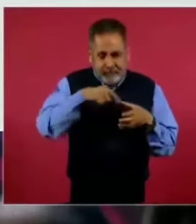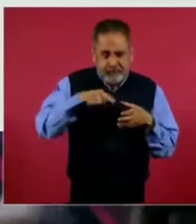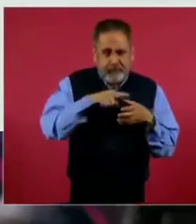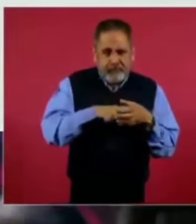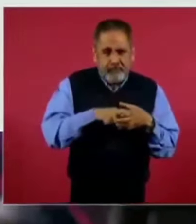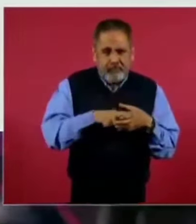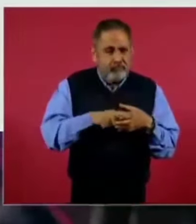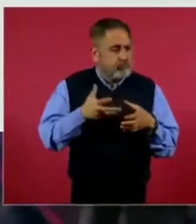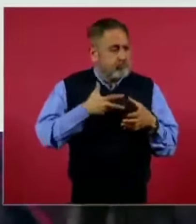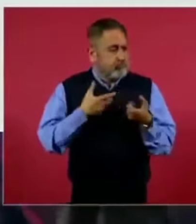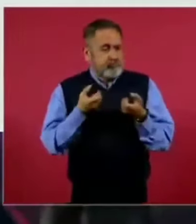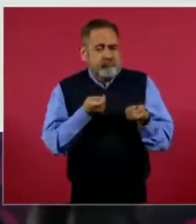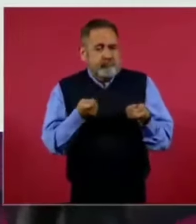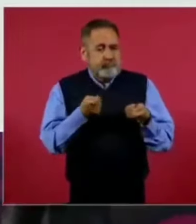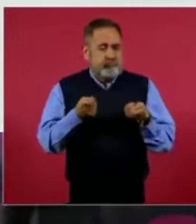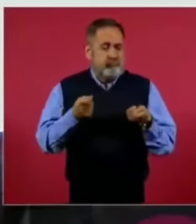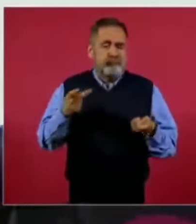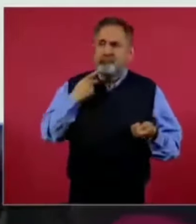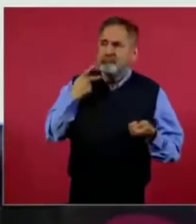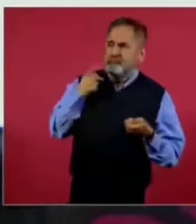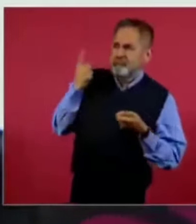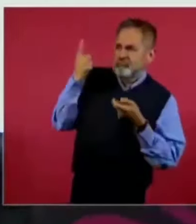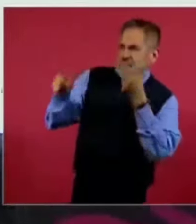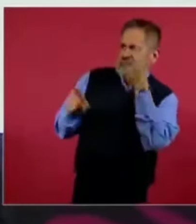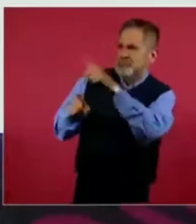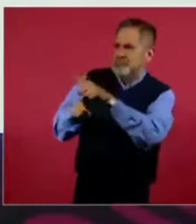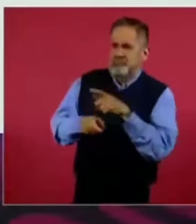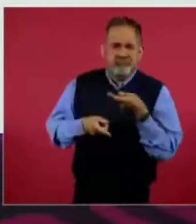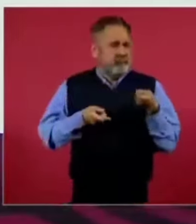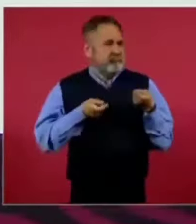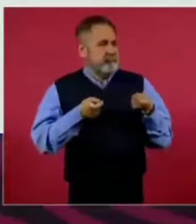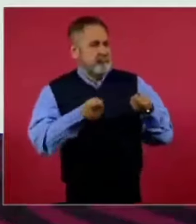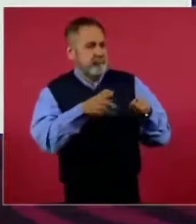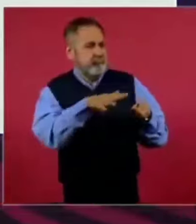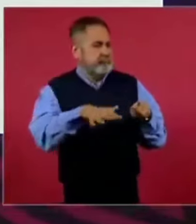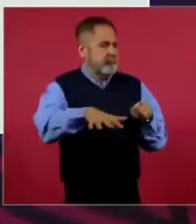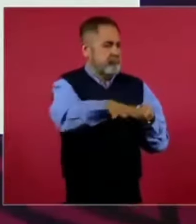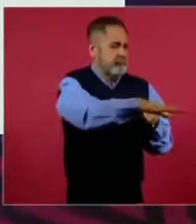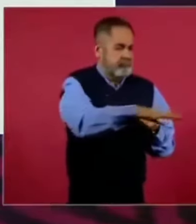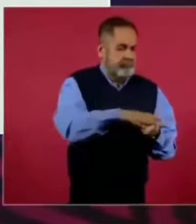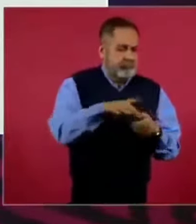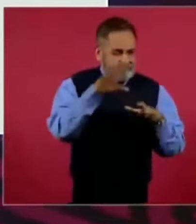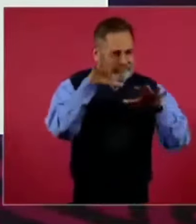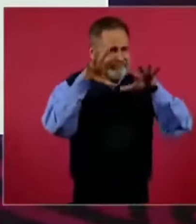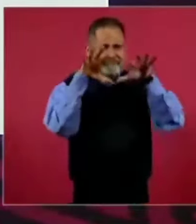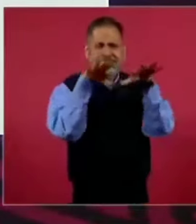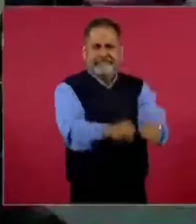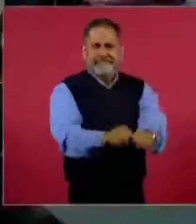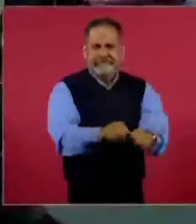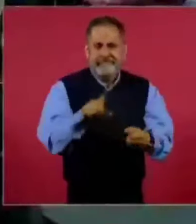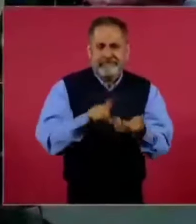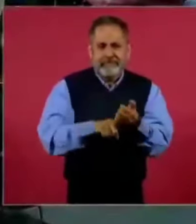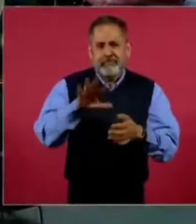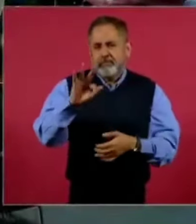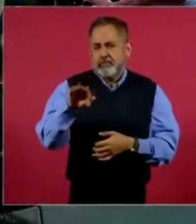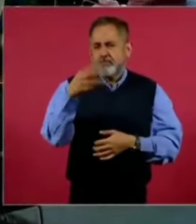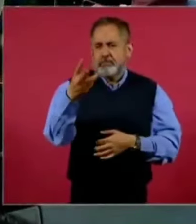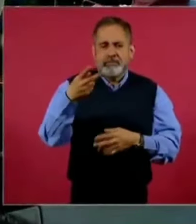tenga la influencia política y los recursos necesarios para organizar